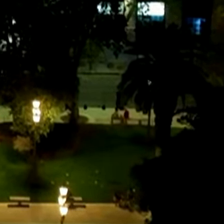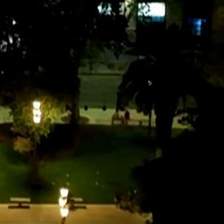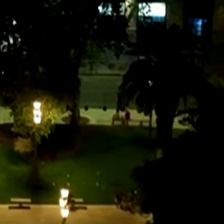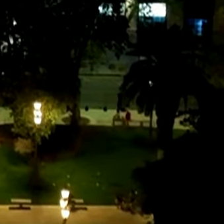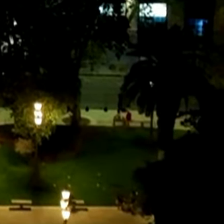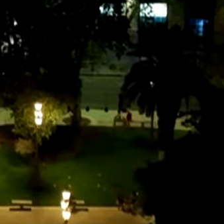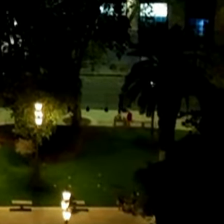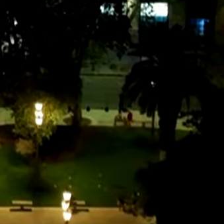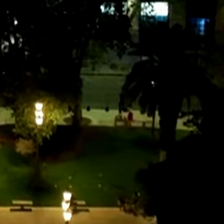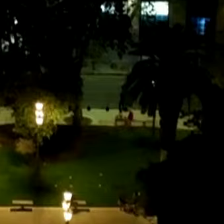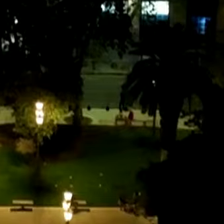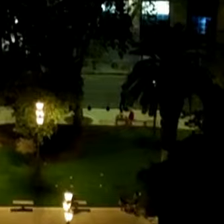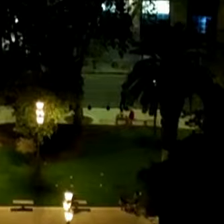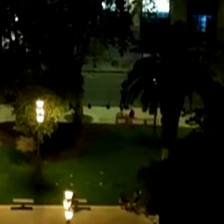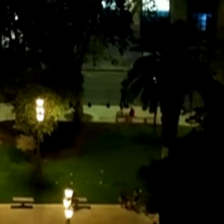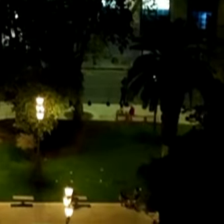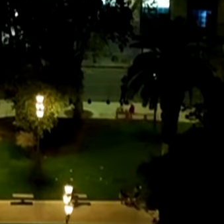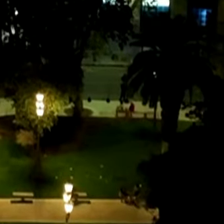Bien,